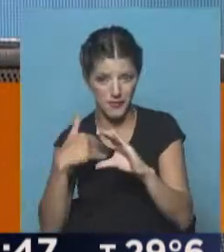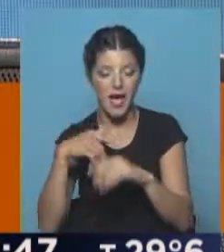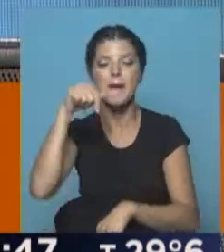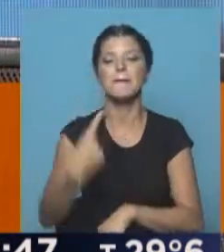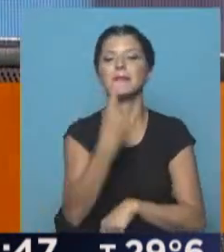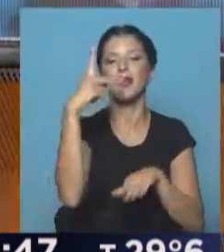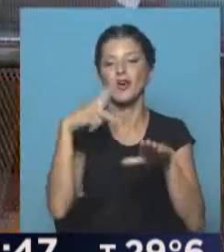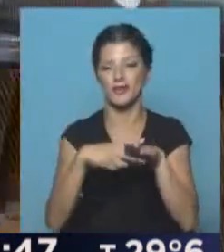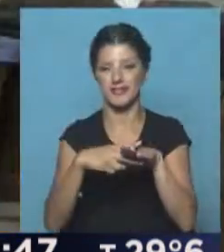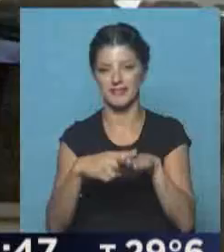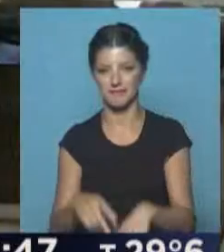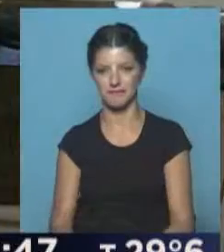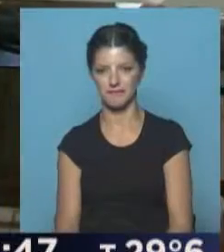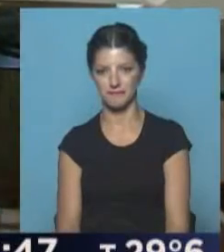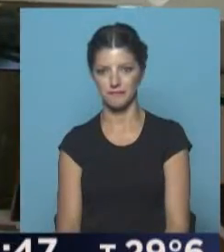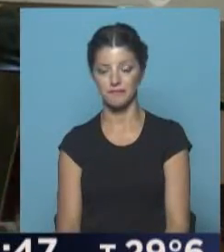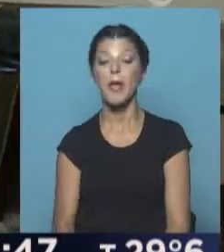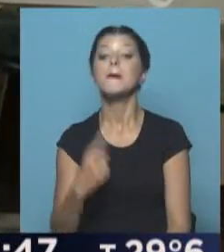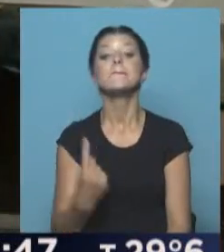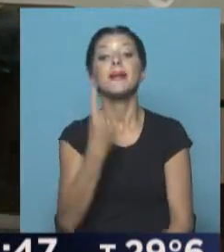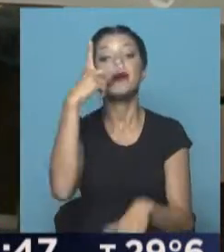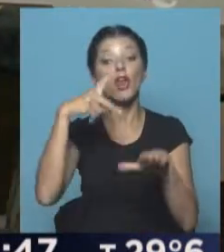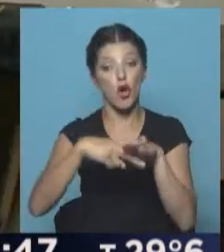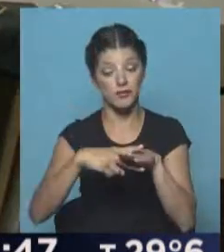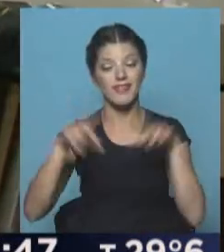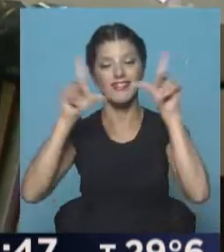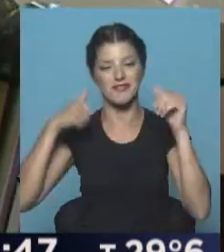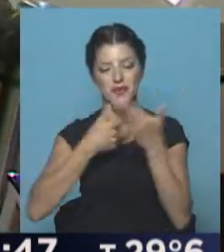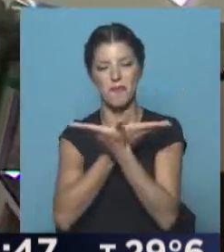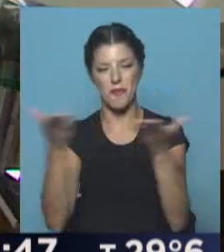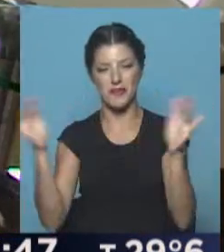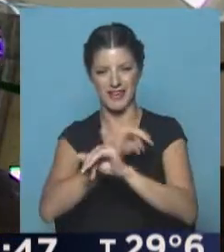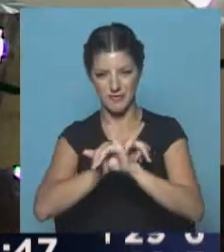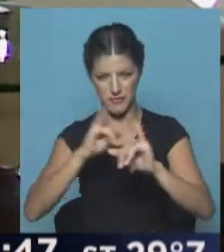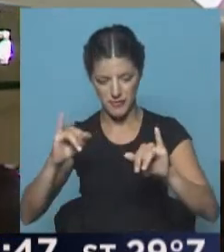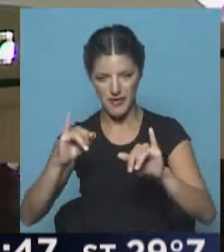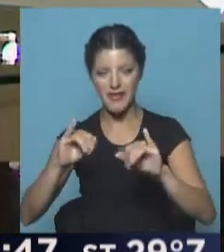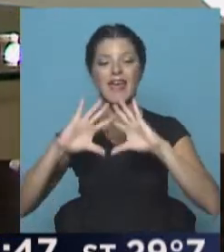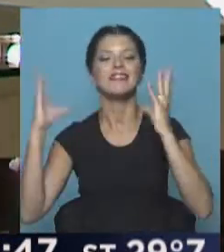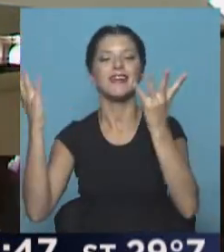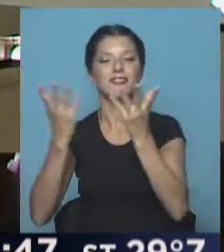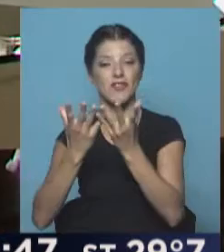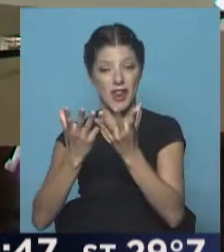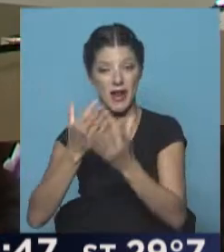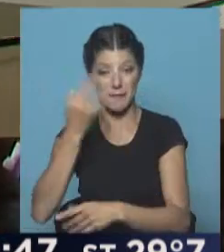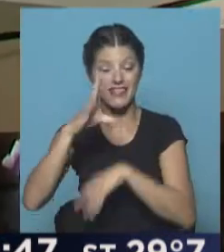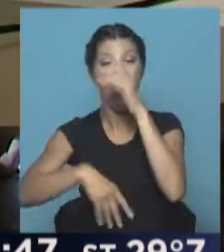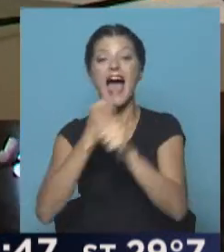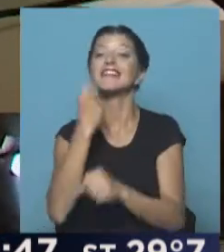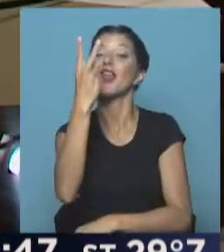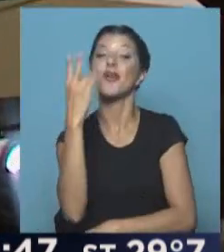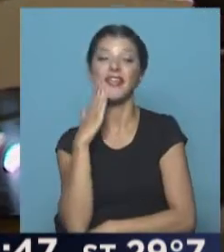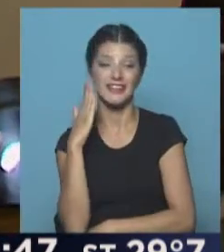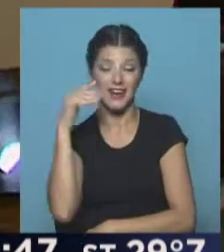primera pausa. Primera pausa en esta emisión especial de Televisión Pública Noticias, edición internacional hasta las 14